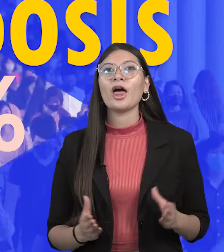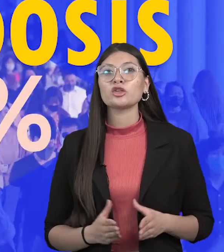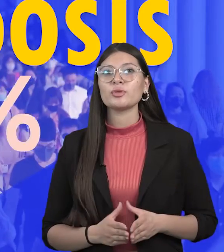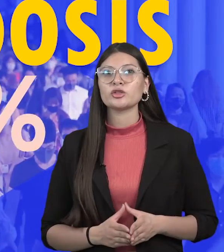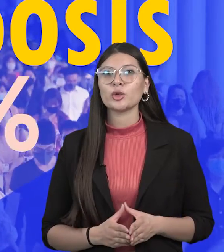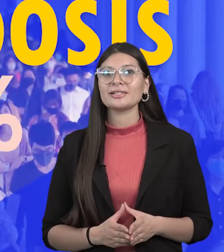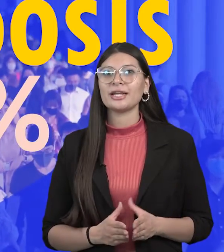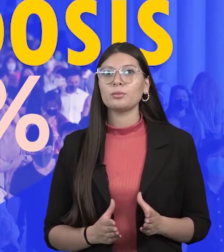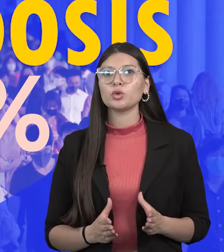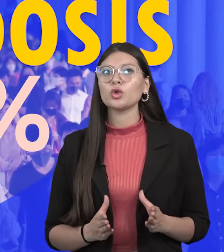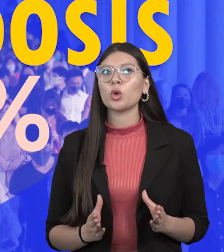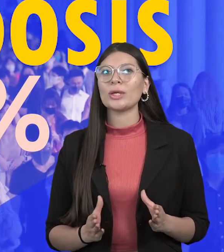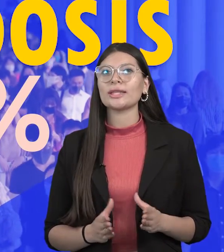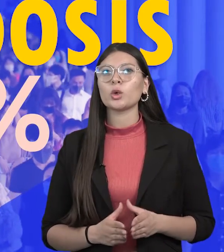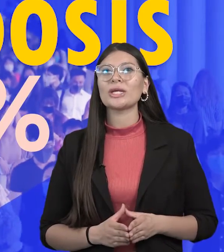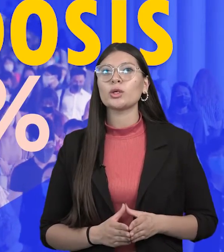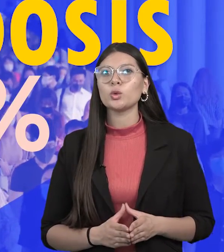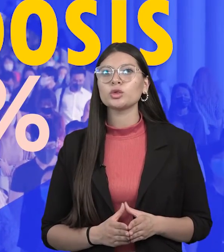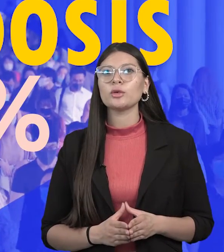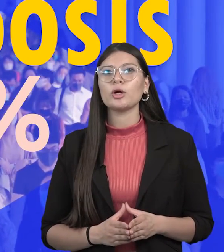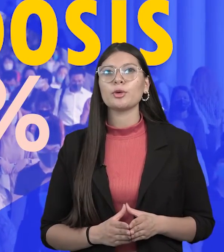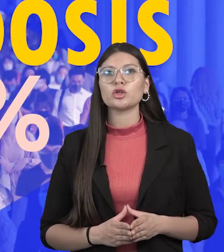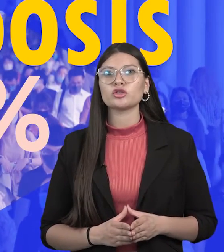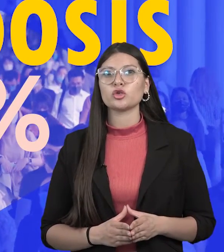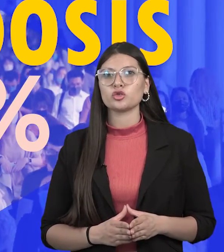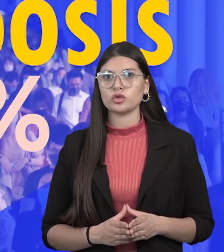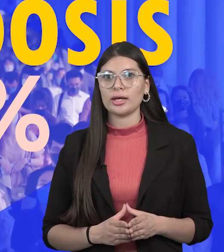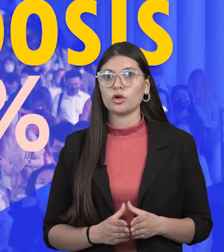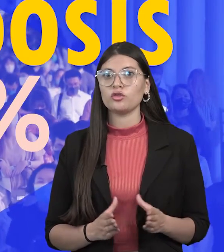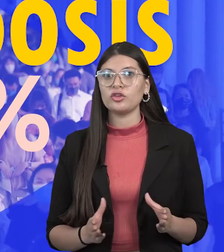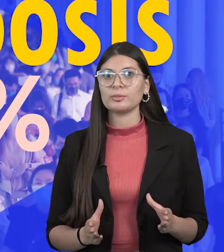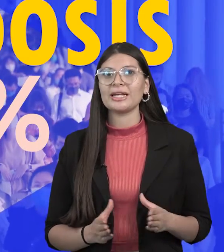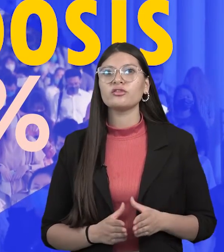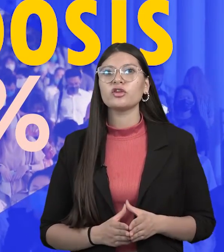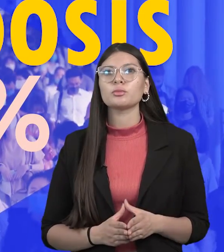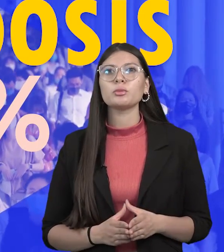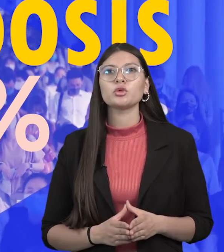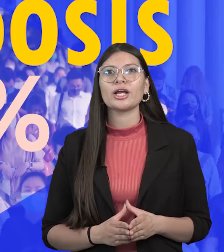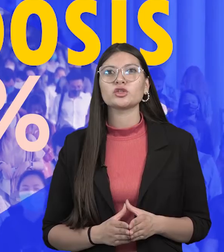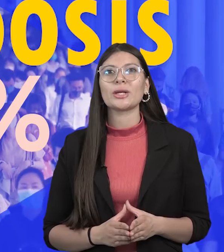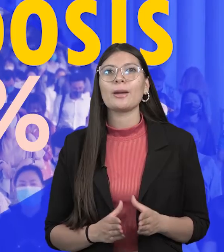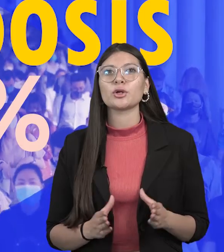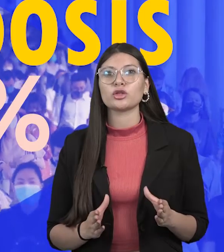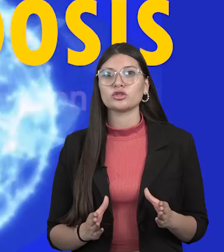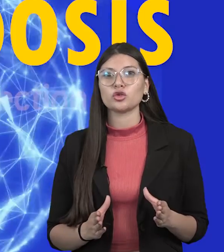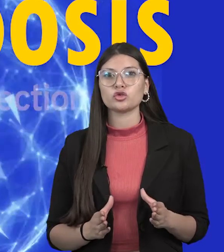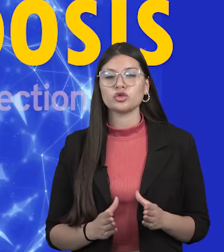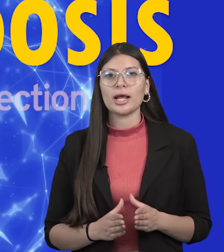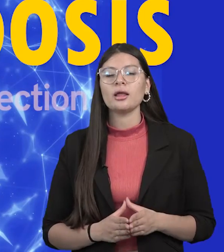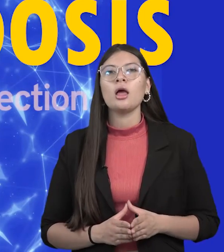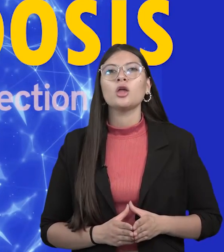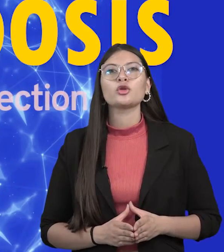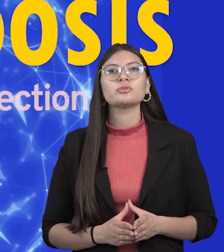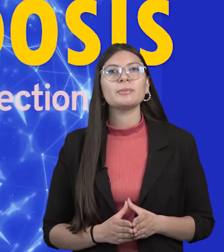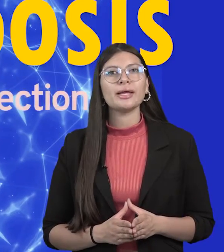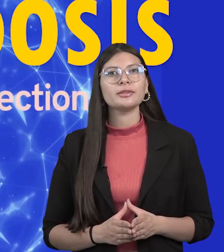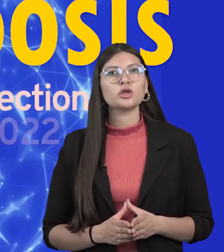Una de cada dos personas en el mundo no cuenta con ningún tipo de protección social, confirma el Informe Mundial sobre la Protección